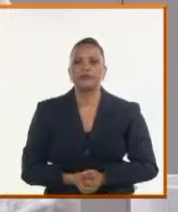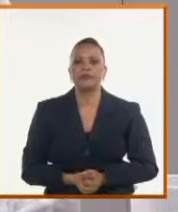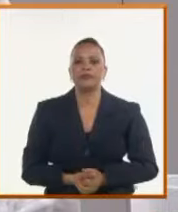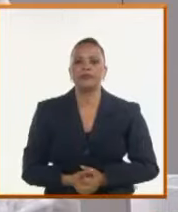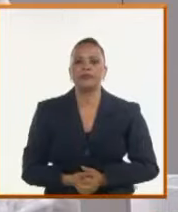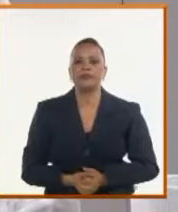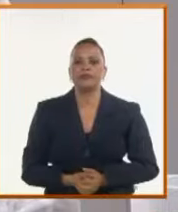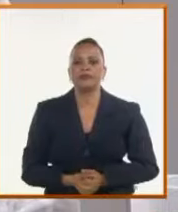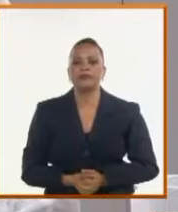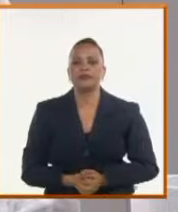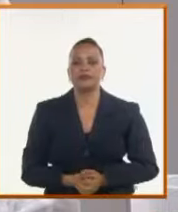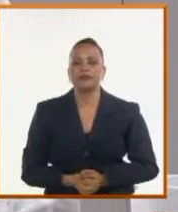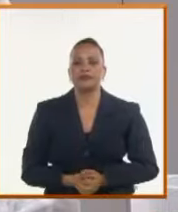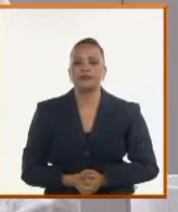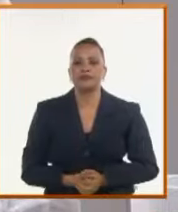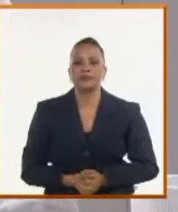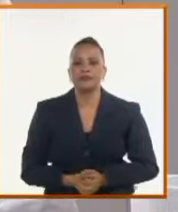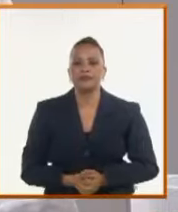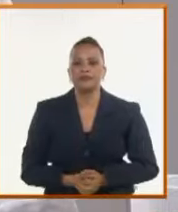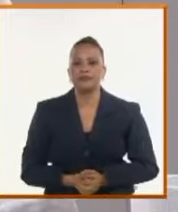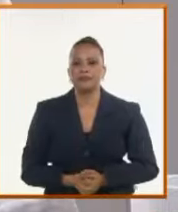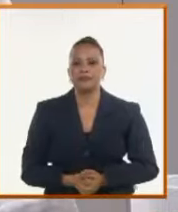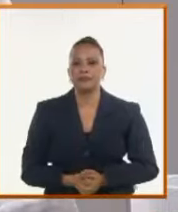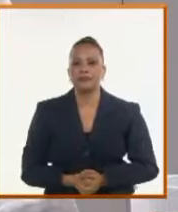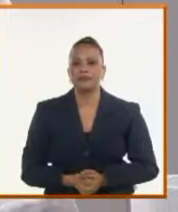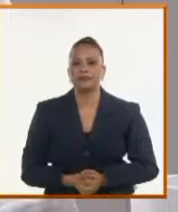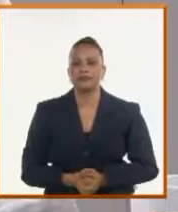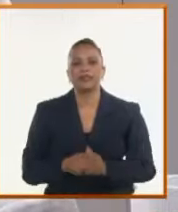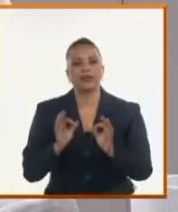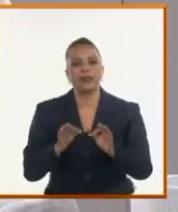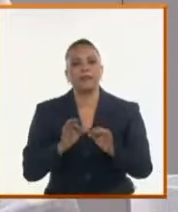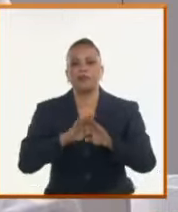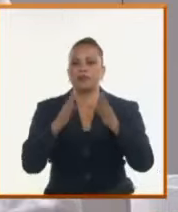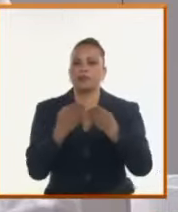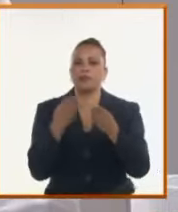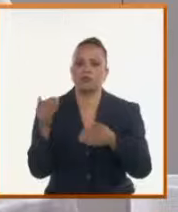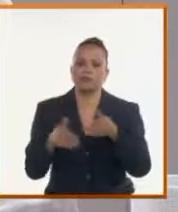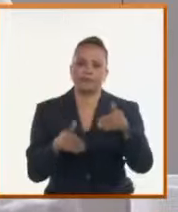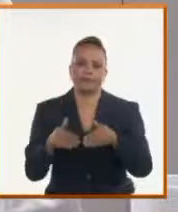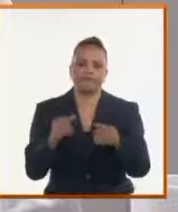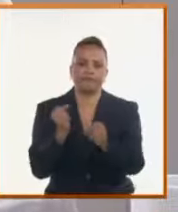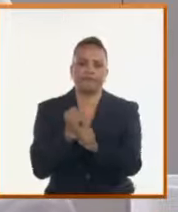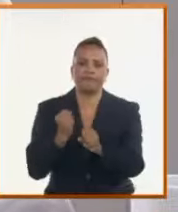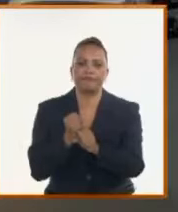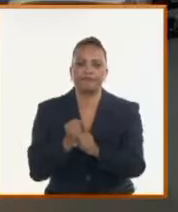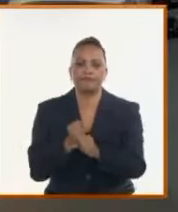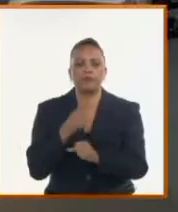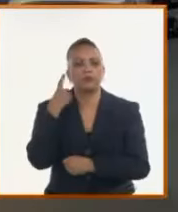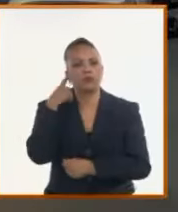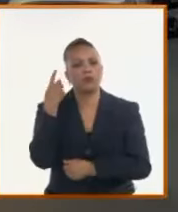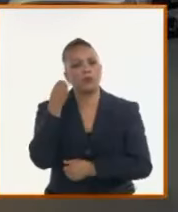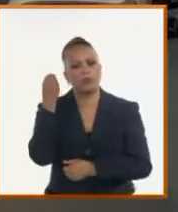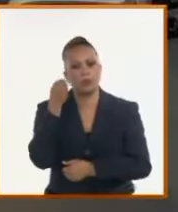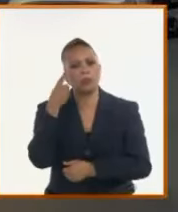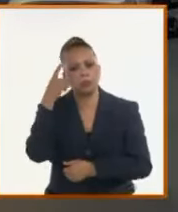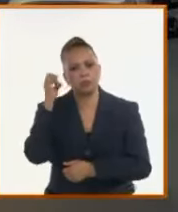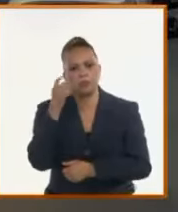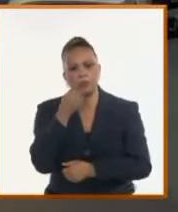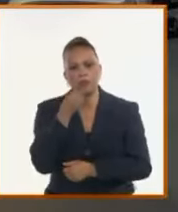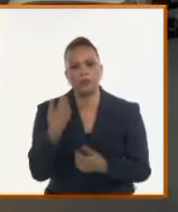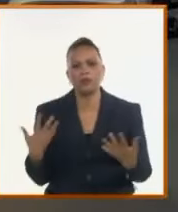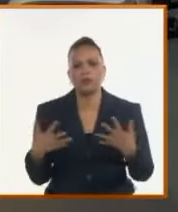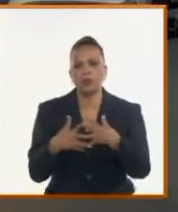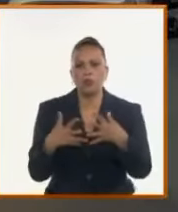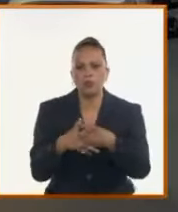realmente participan en esta en esta tarea y nosotros pensamos que sí que es posible de esta forma mancomunada ir